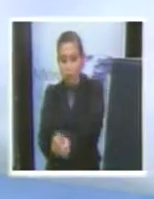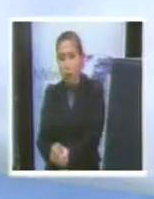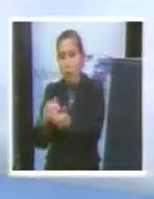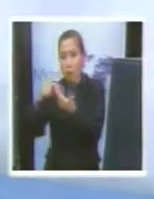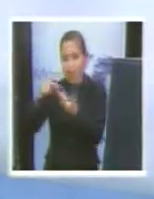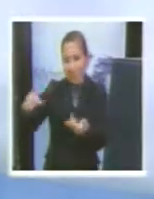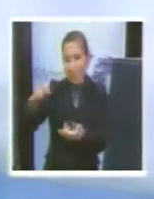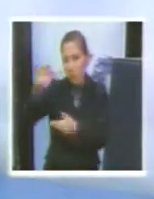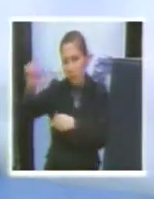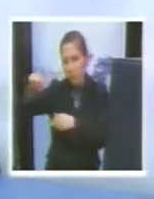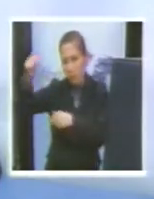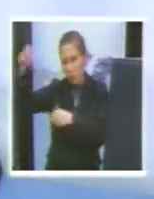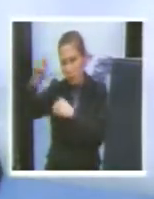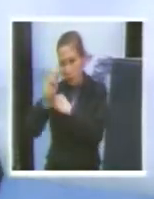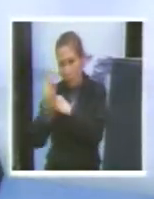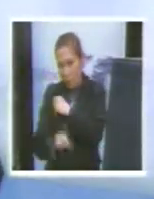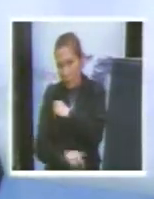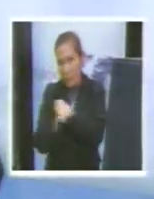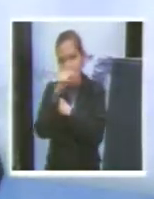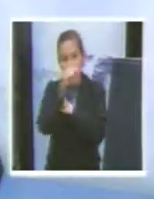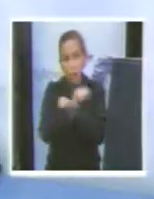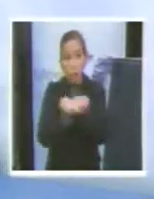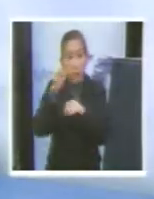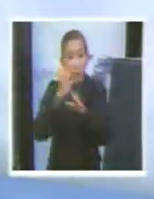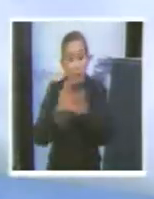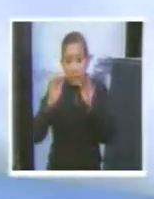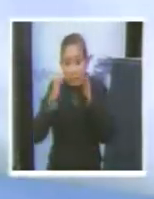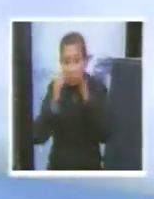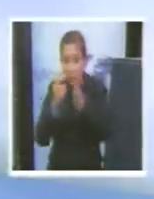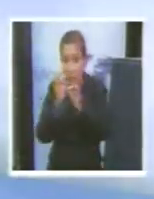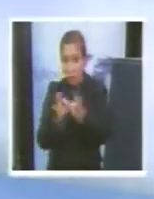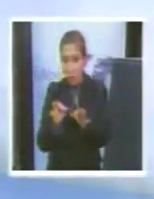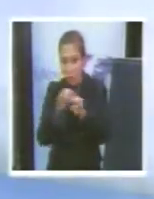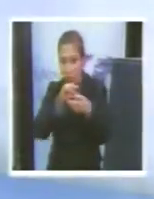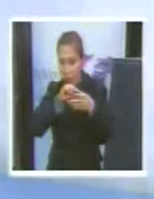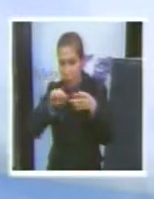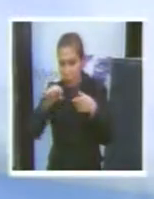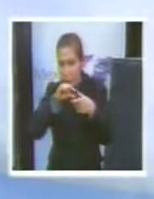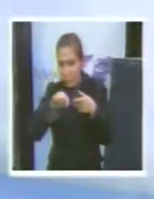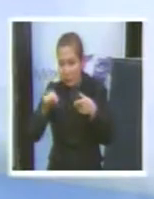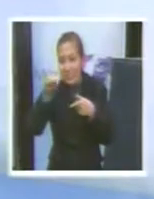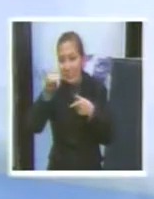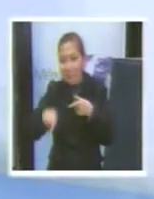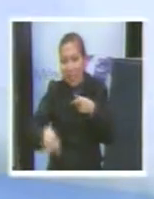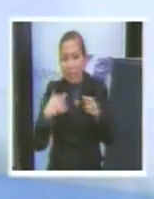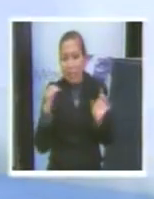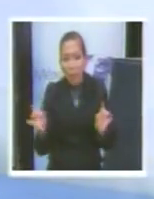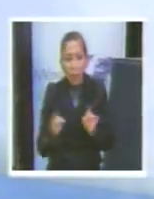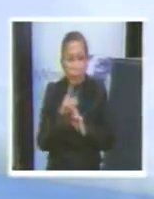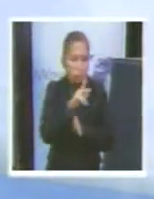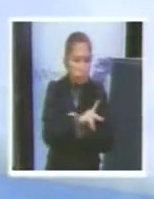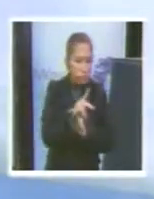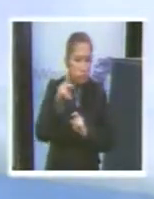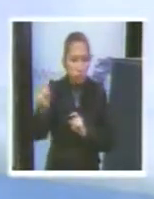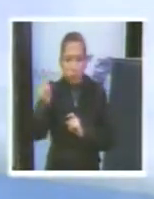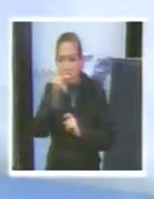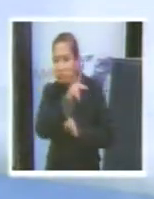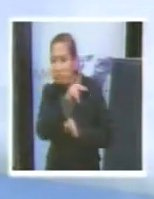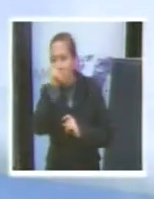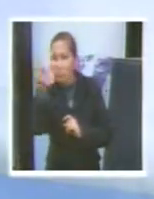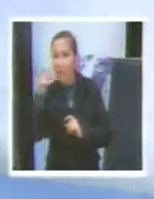exterior que tiene entre uno de sus ejes centrales estas coincidencias